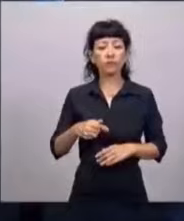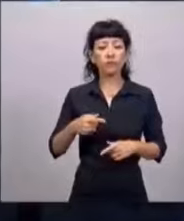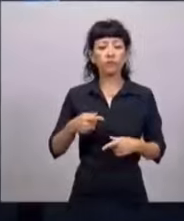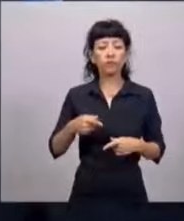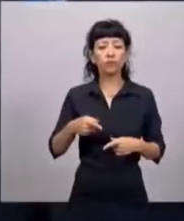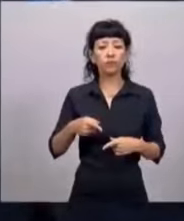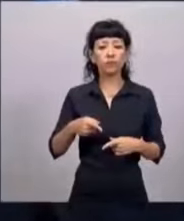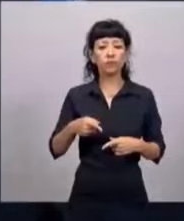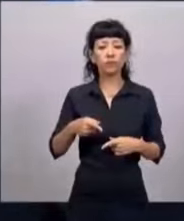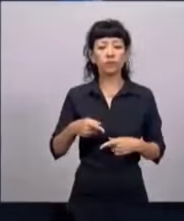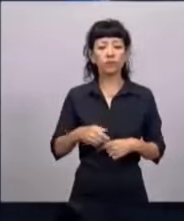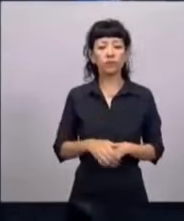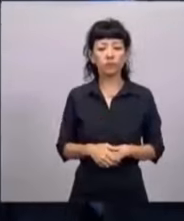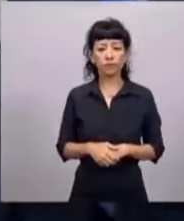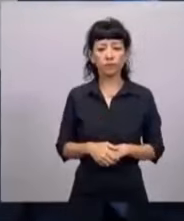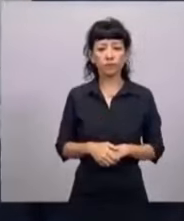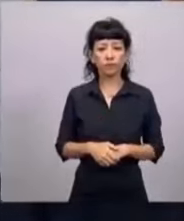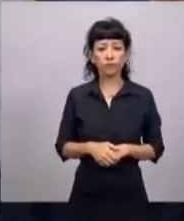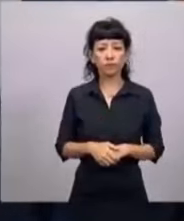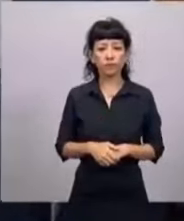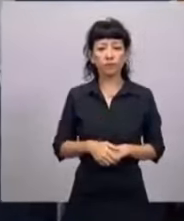Finalizado.